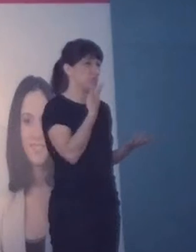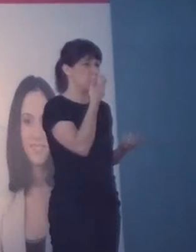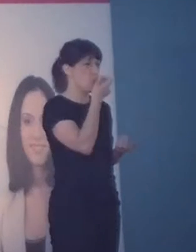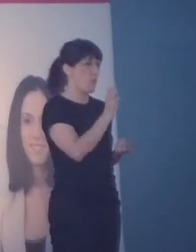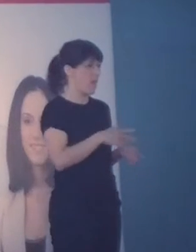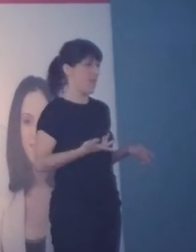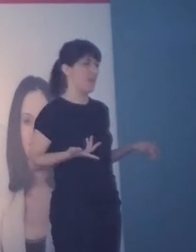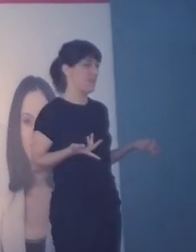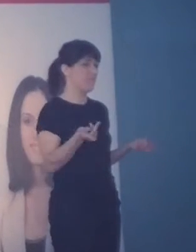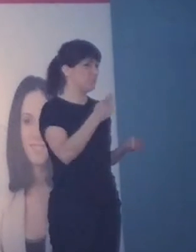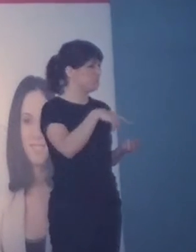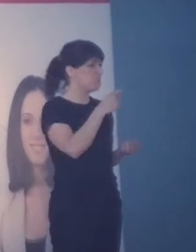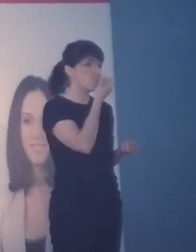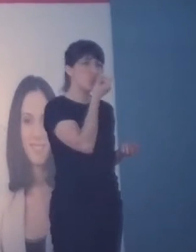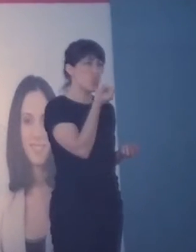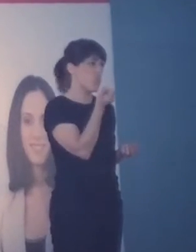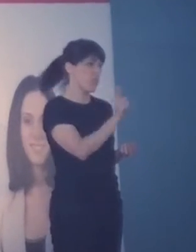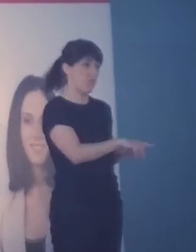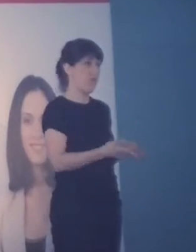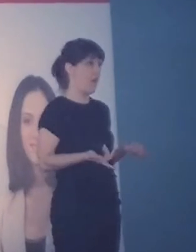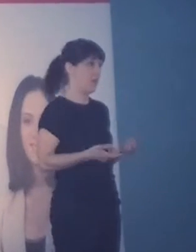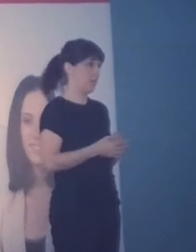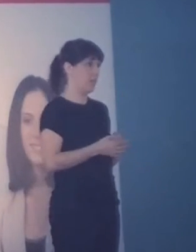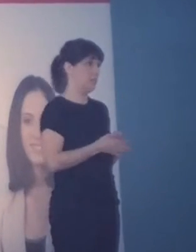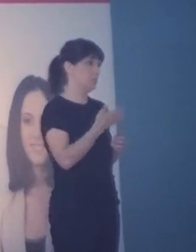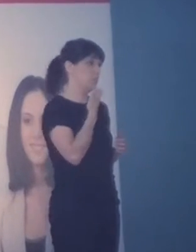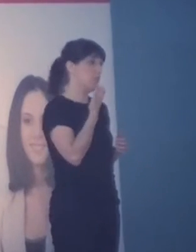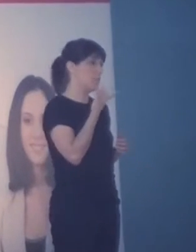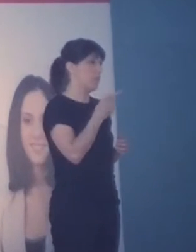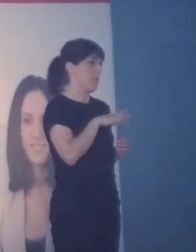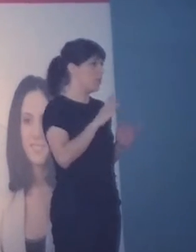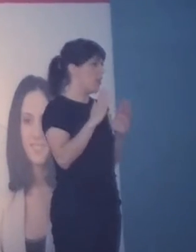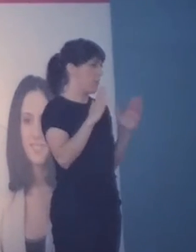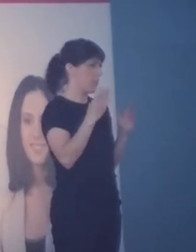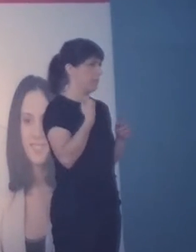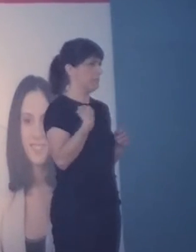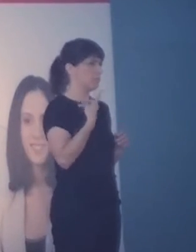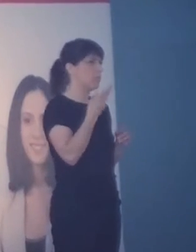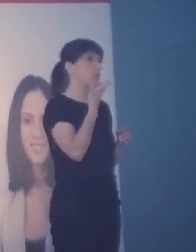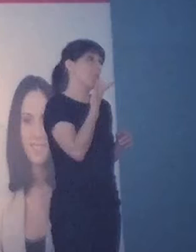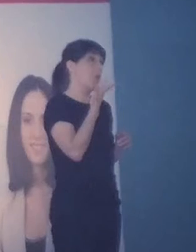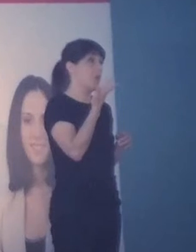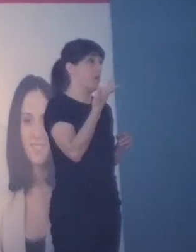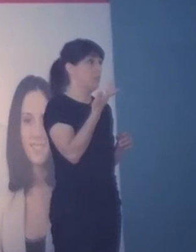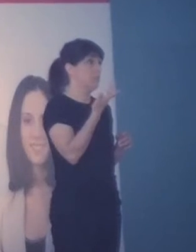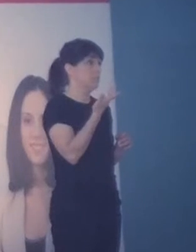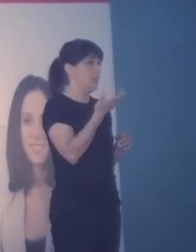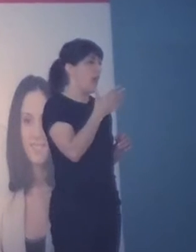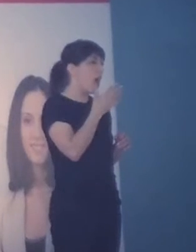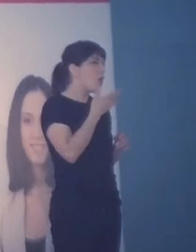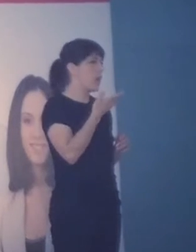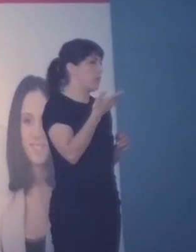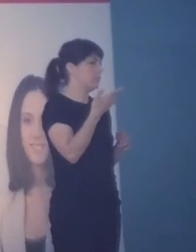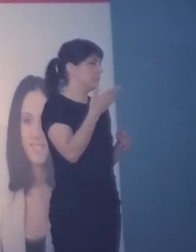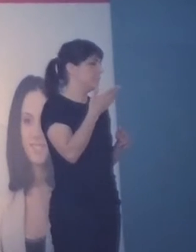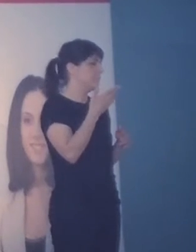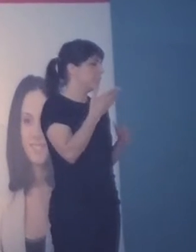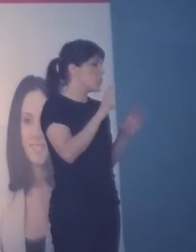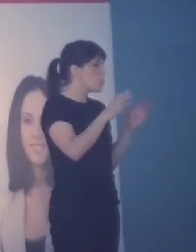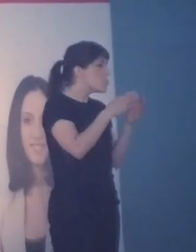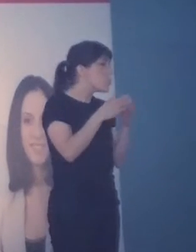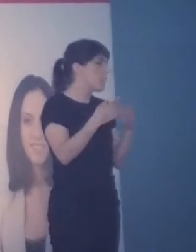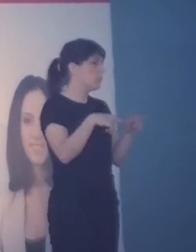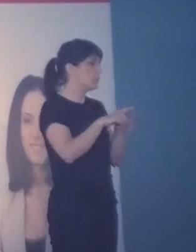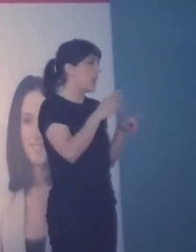fan falta, unha vez que cae a Unión Soviética, sobre todo. Agora, os predadores son lobos que van